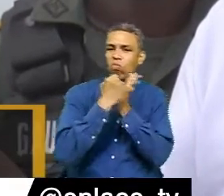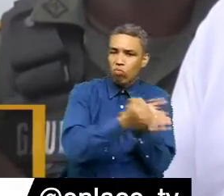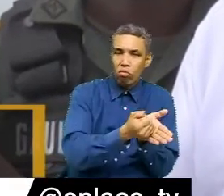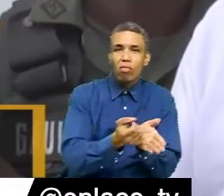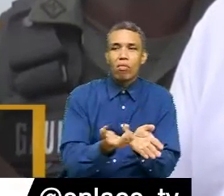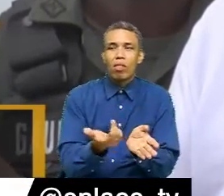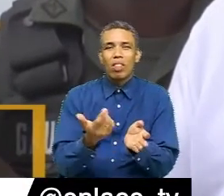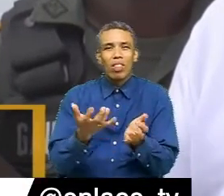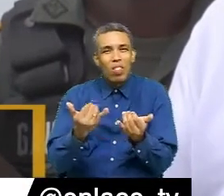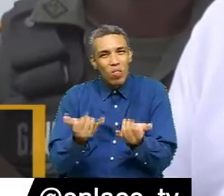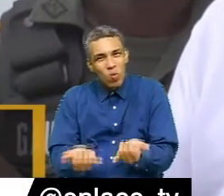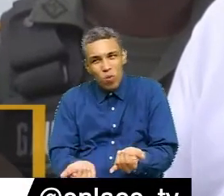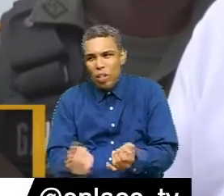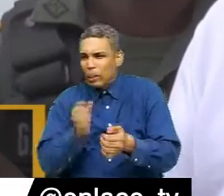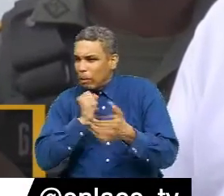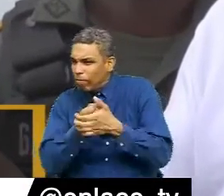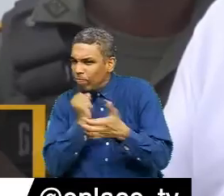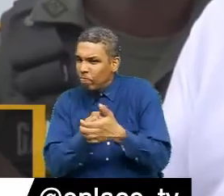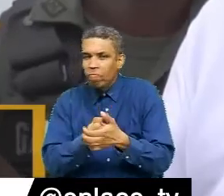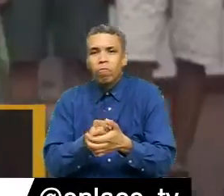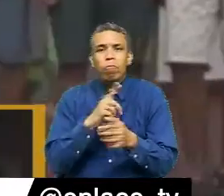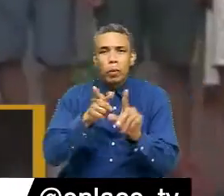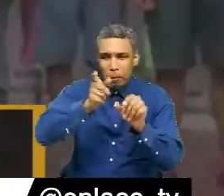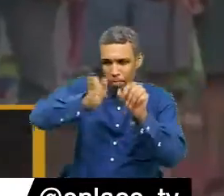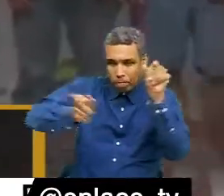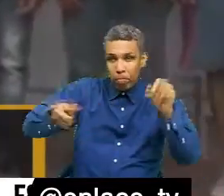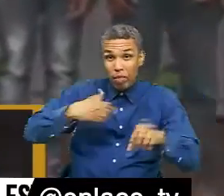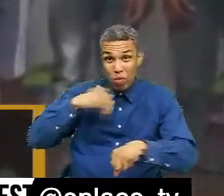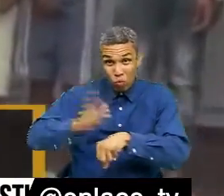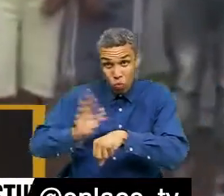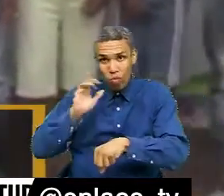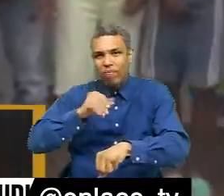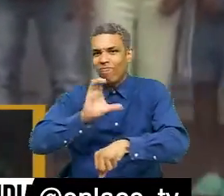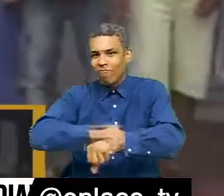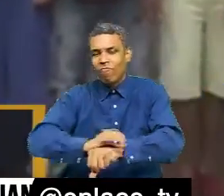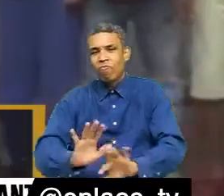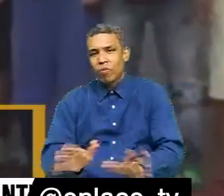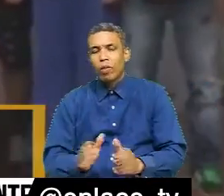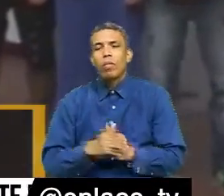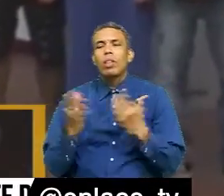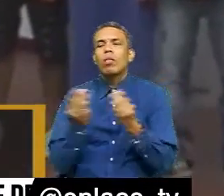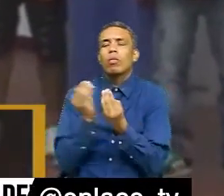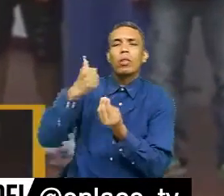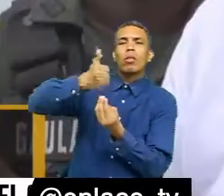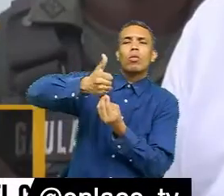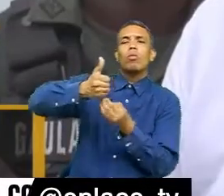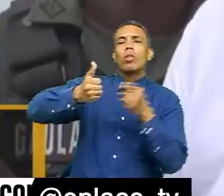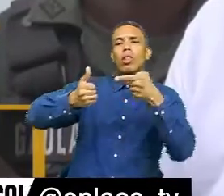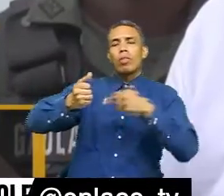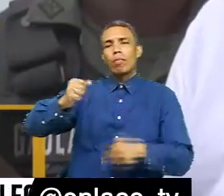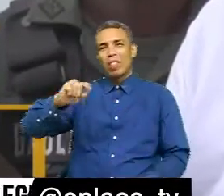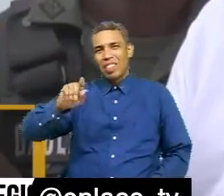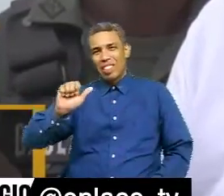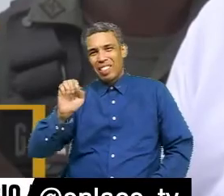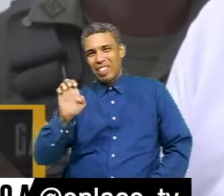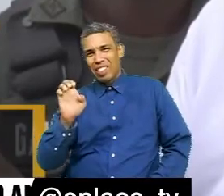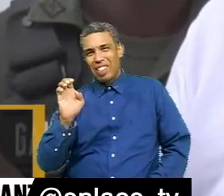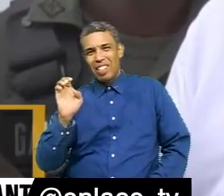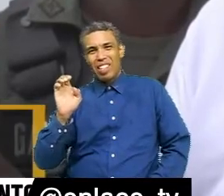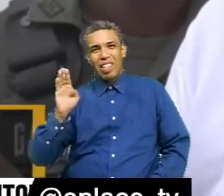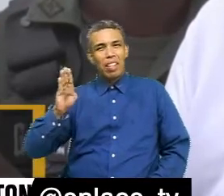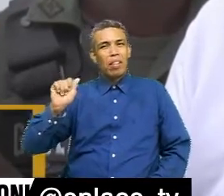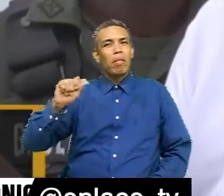darle claridad al tema y lograr establecer los responsables. El alto oficial mencionó que la banda era comandada por alias Sebastián. La segunda es el llamado a la